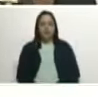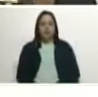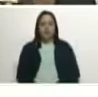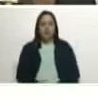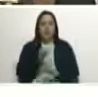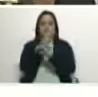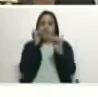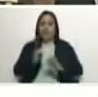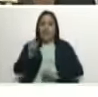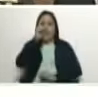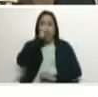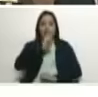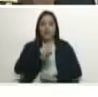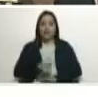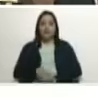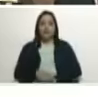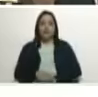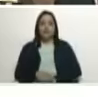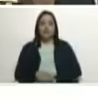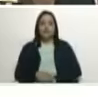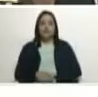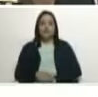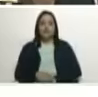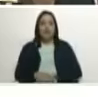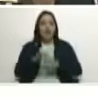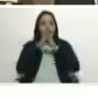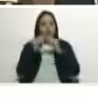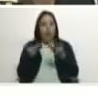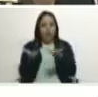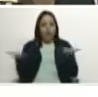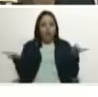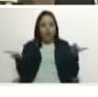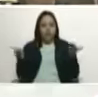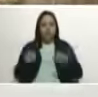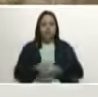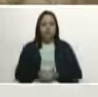Feliz año a todos.